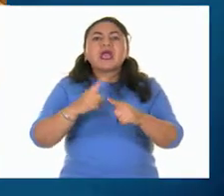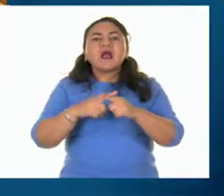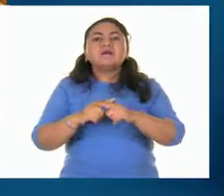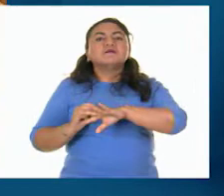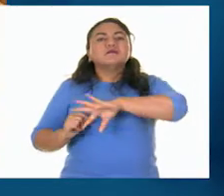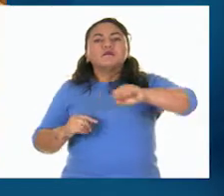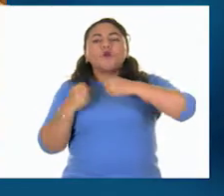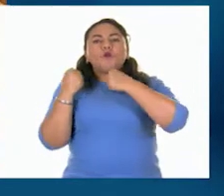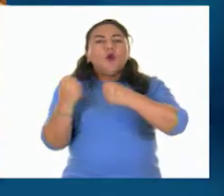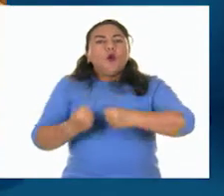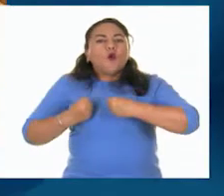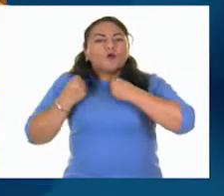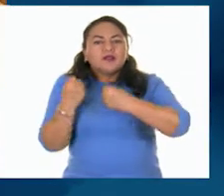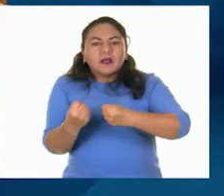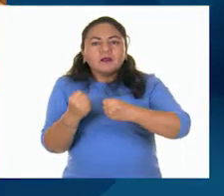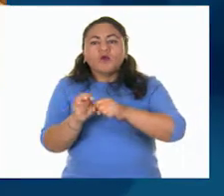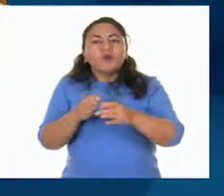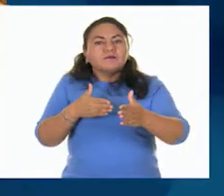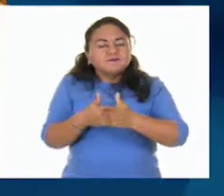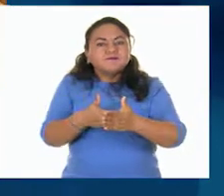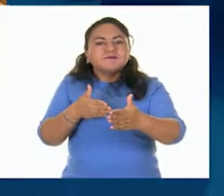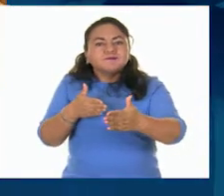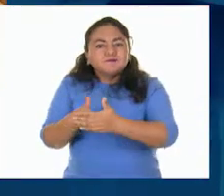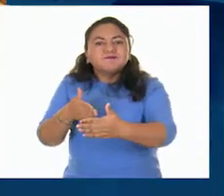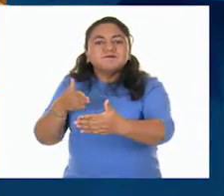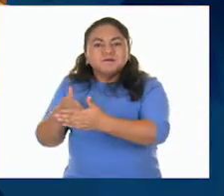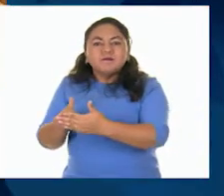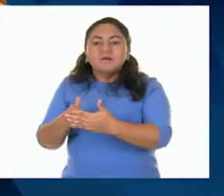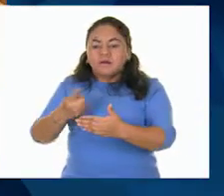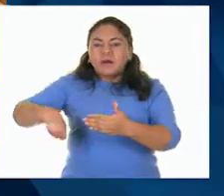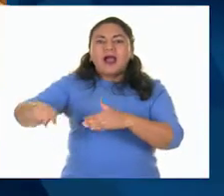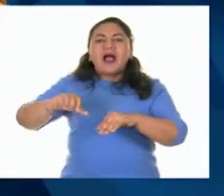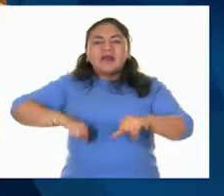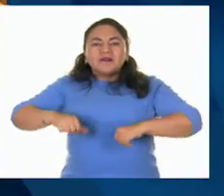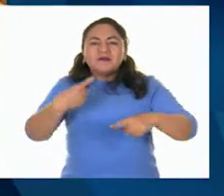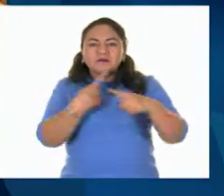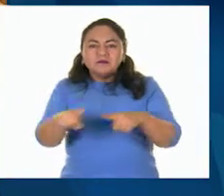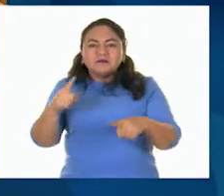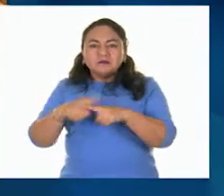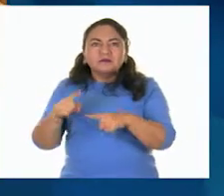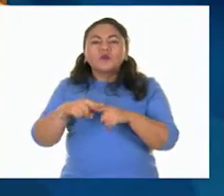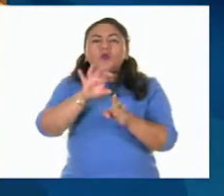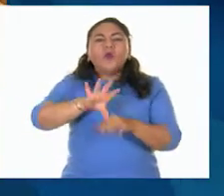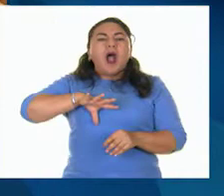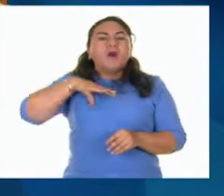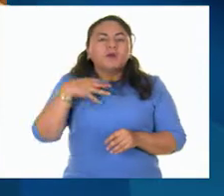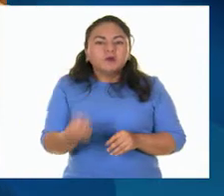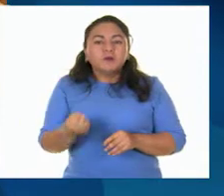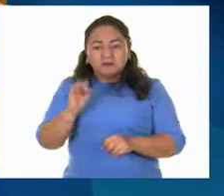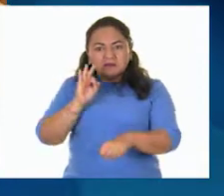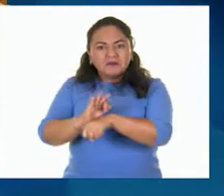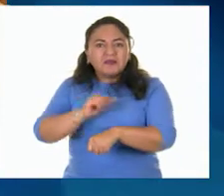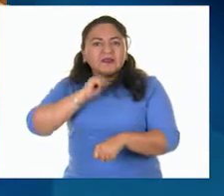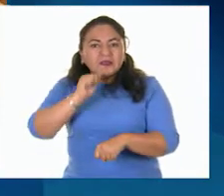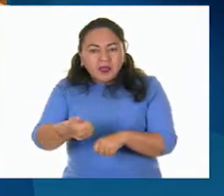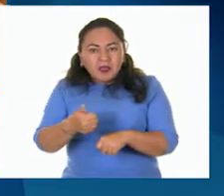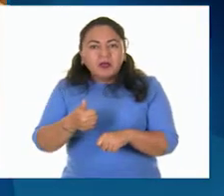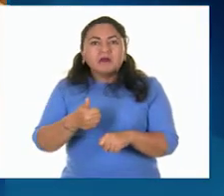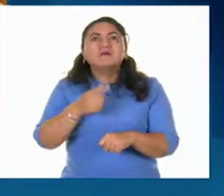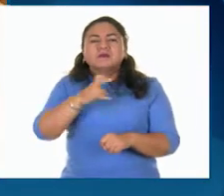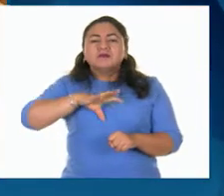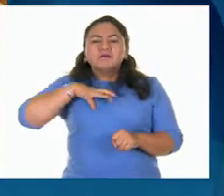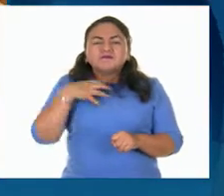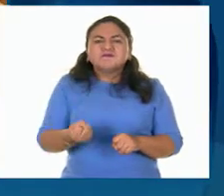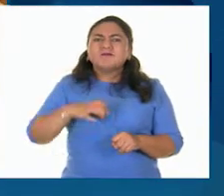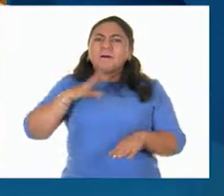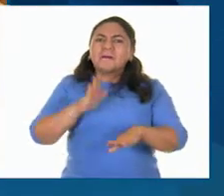manos el poder de todos los obstáculos y la fuerza dinámica de toda actividad, usando de ella no con miras altas y nobles, sino usando